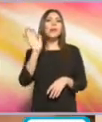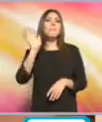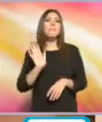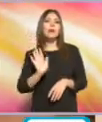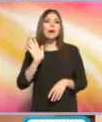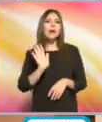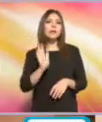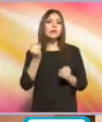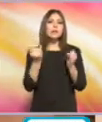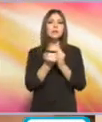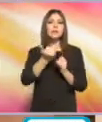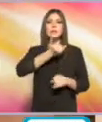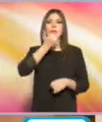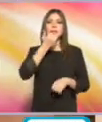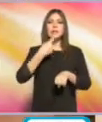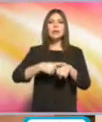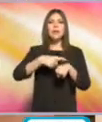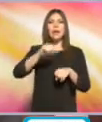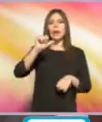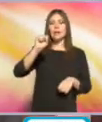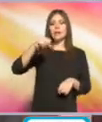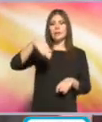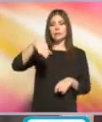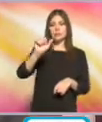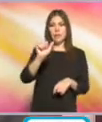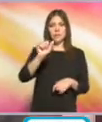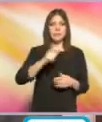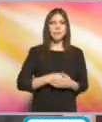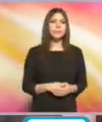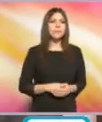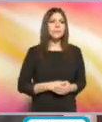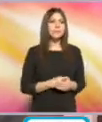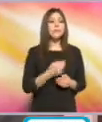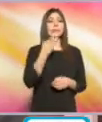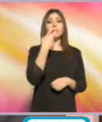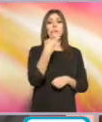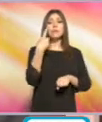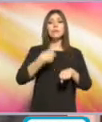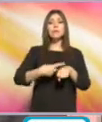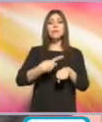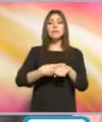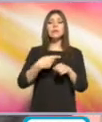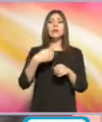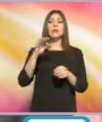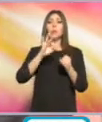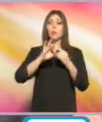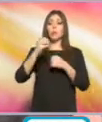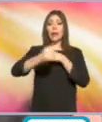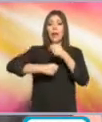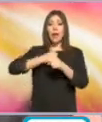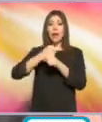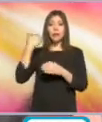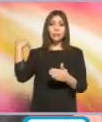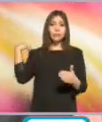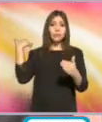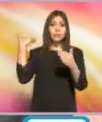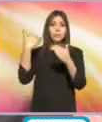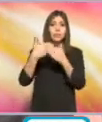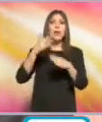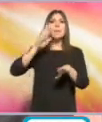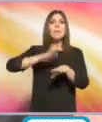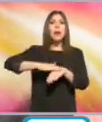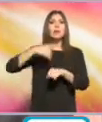asmatiforme. Este es un padecimiento que se ha venido presentando ya con más frecuencia en los últimos años, debido